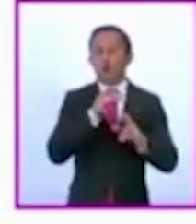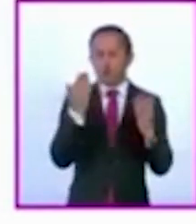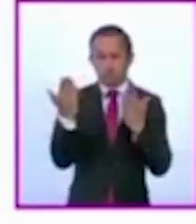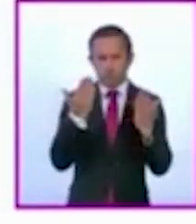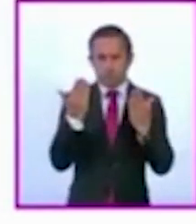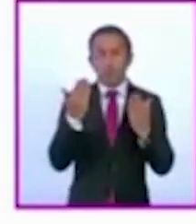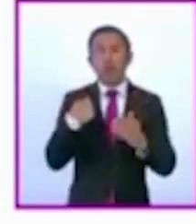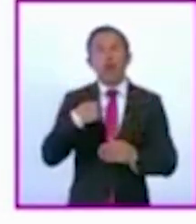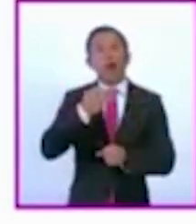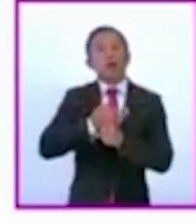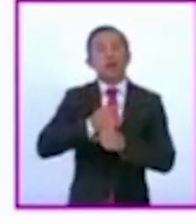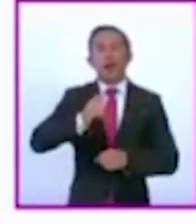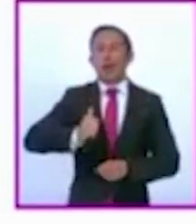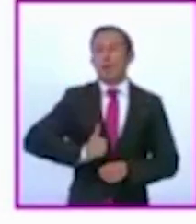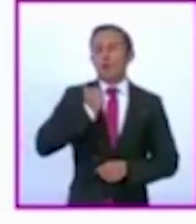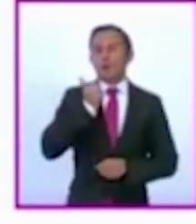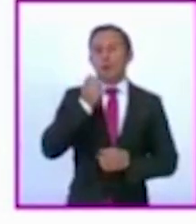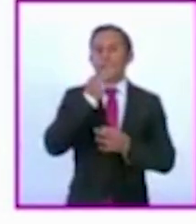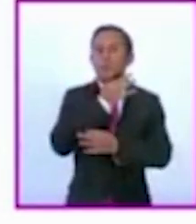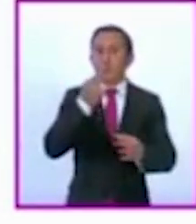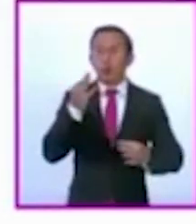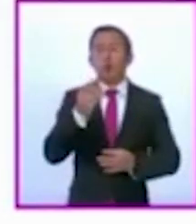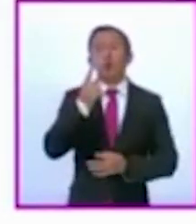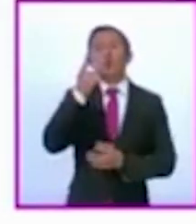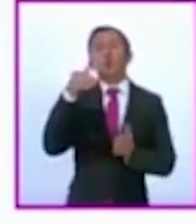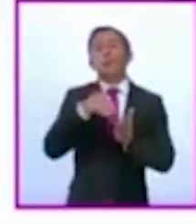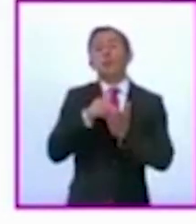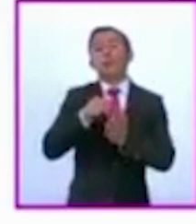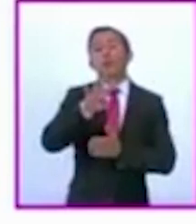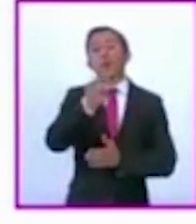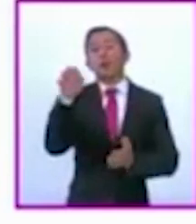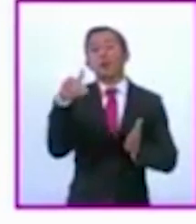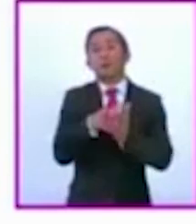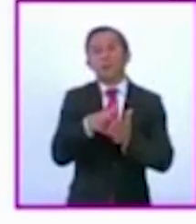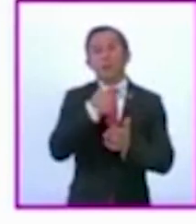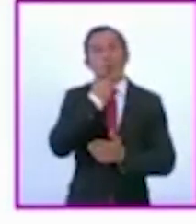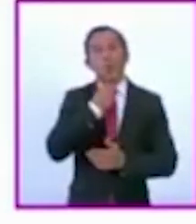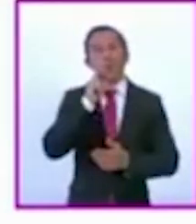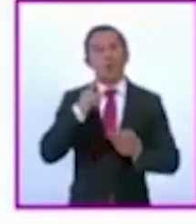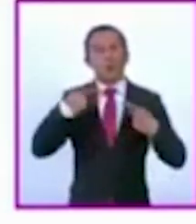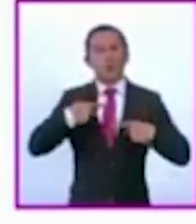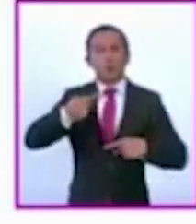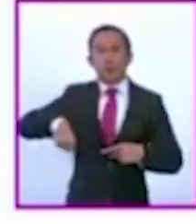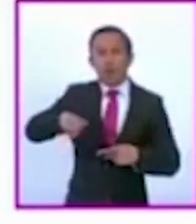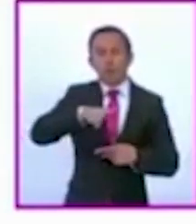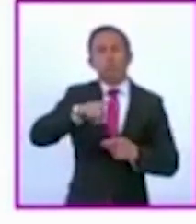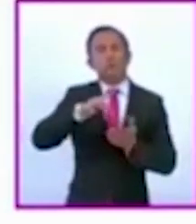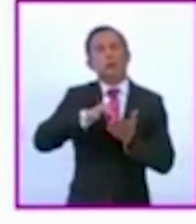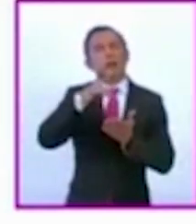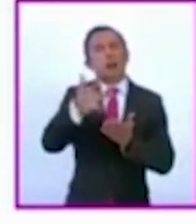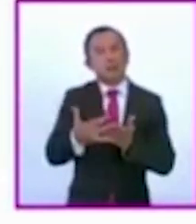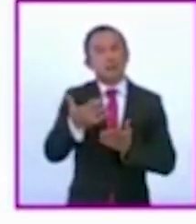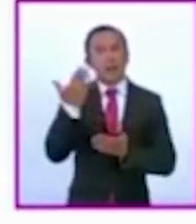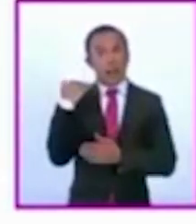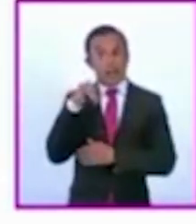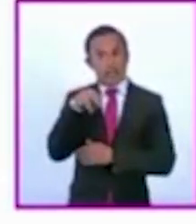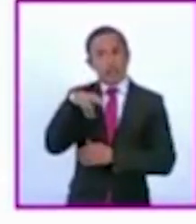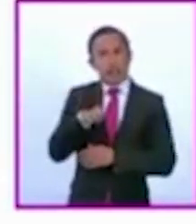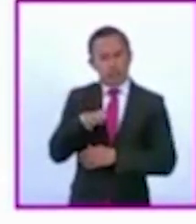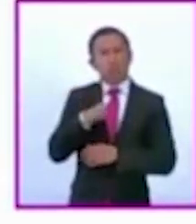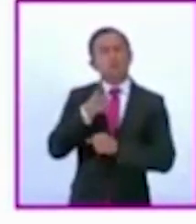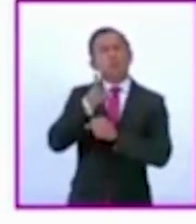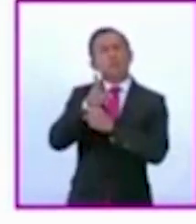agradecer especialmente al millón cuatrocientos mil ciudadanos y ciudadanas que aceptaron la invitación del ine para